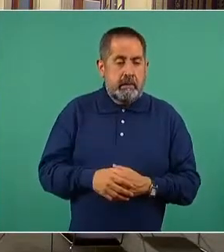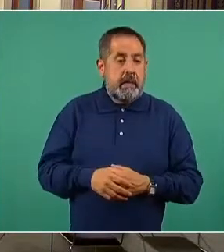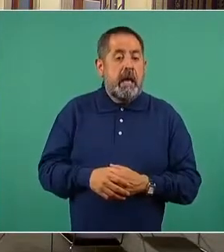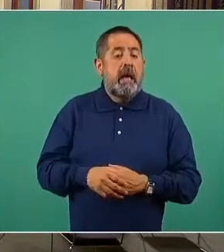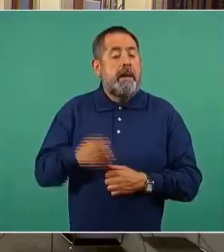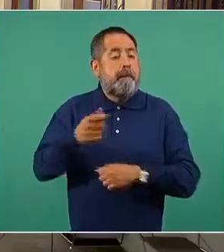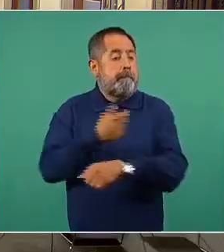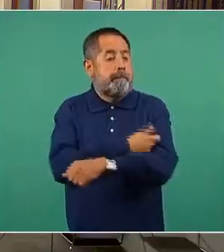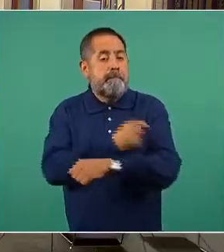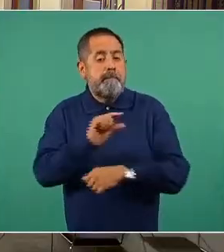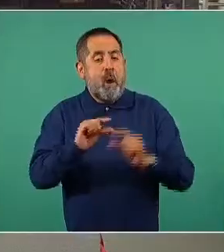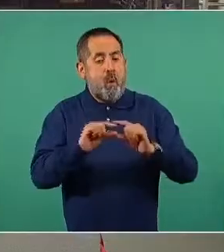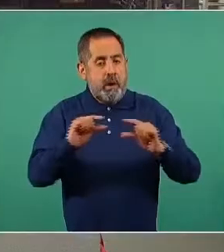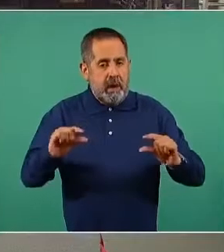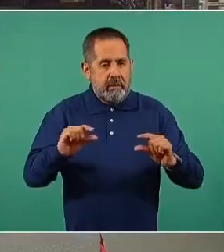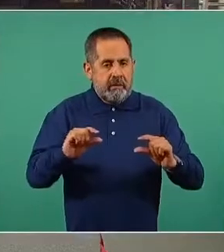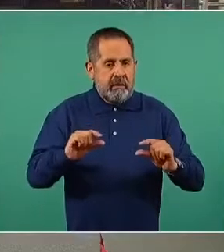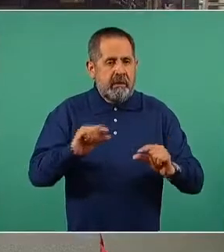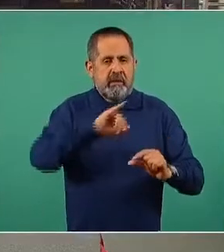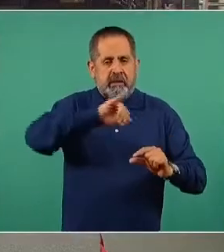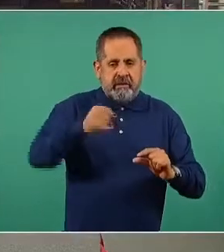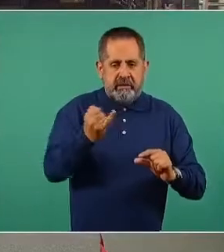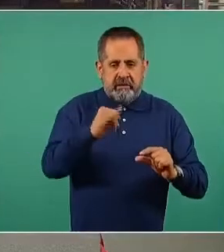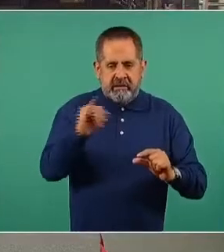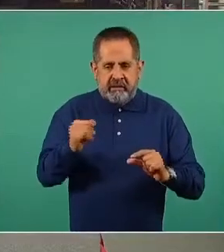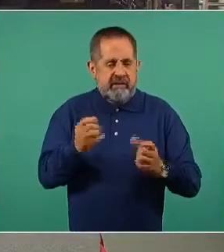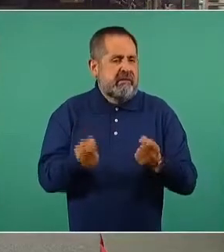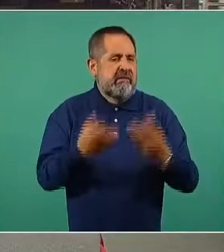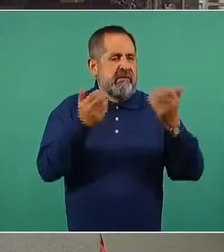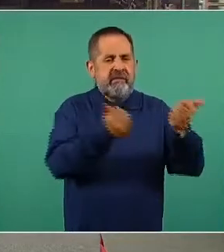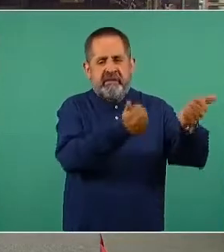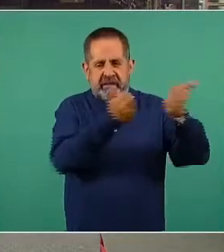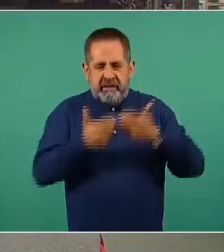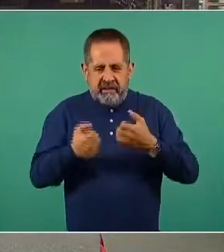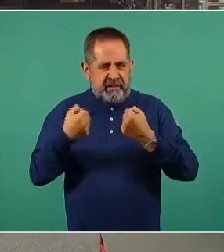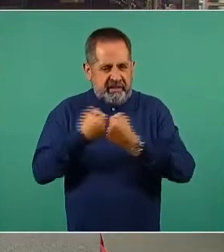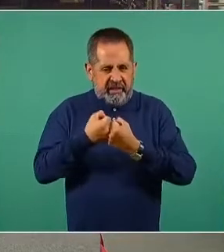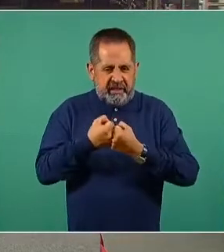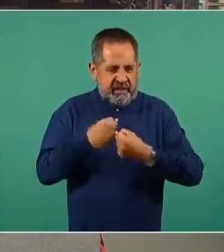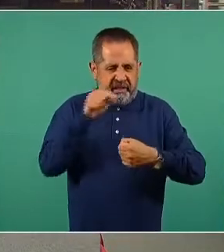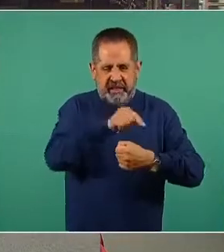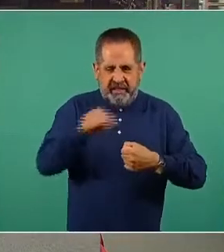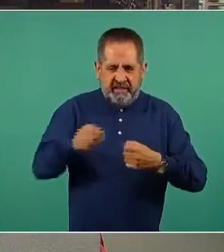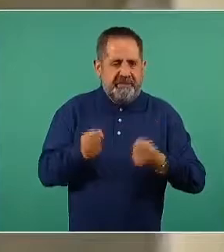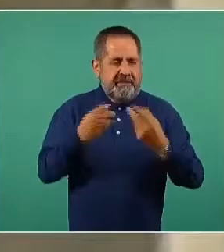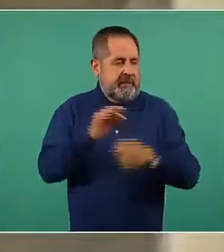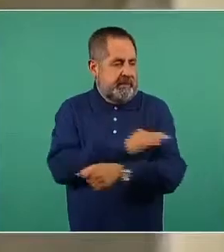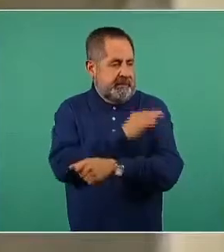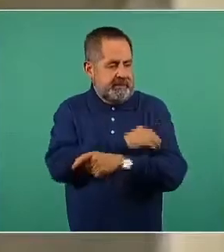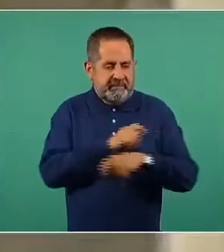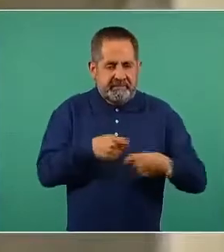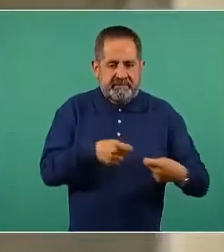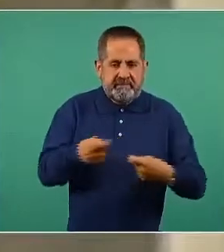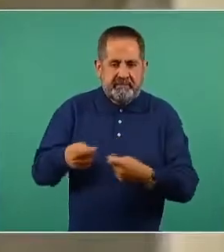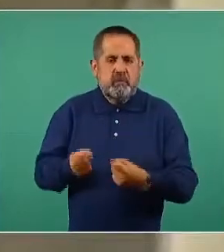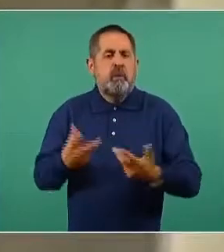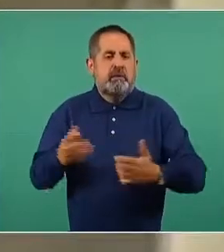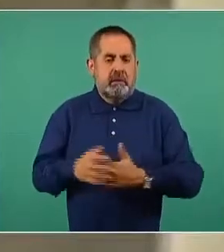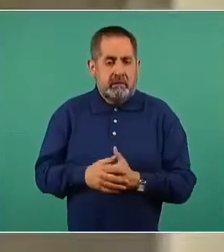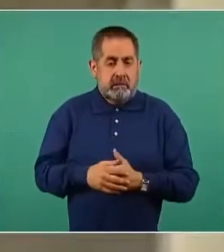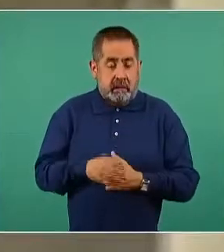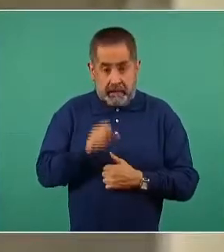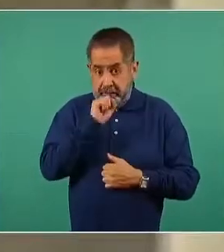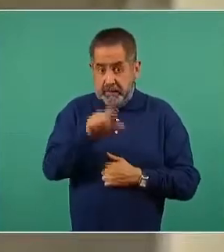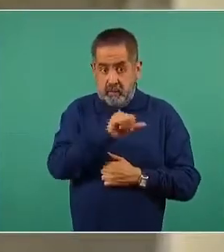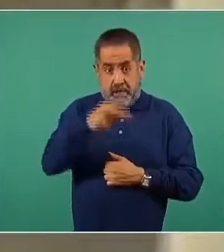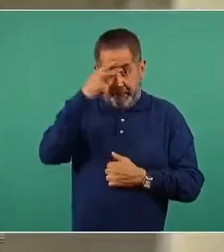Johnson & Johnson, ¿cuántas se destinarán a la frontera, a la franja fronteriza? Y de esta misma donación también se vacunarán a los mexicanos